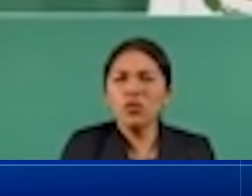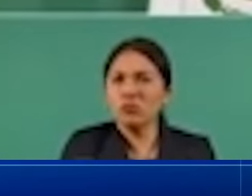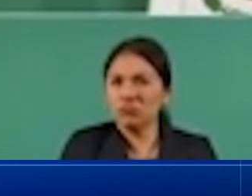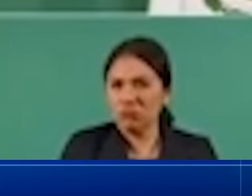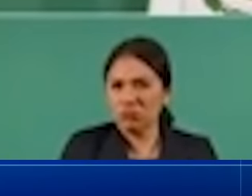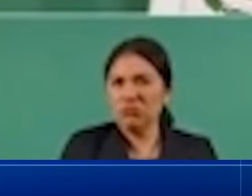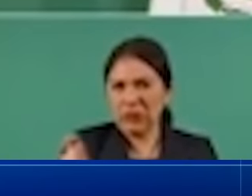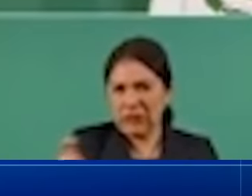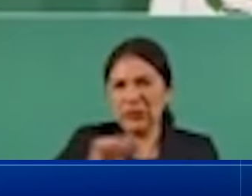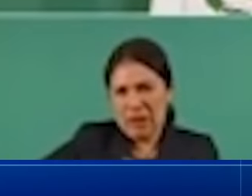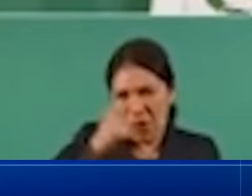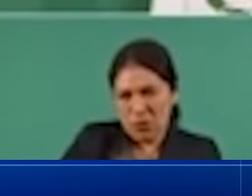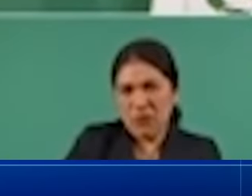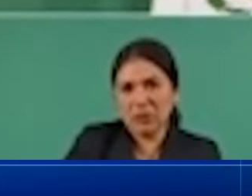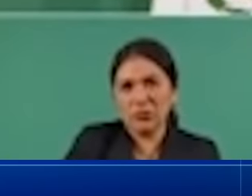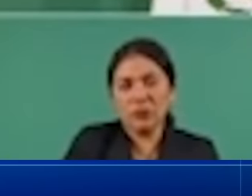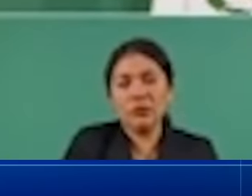Tamaulipas.